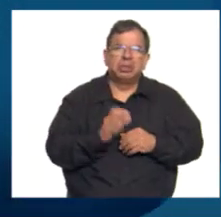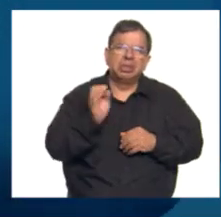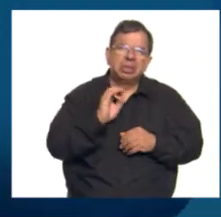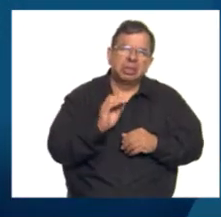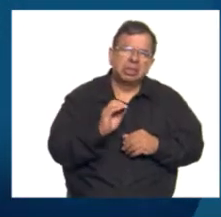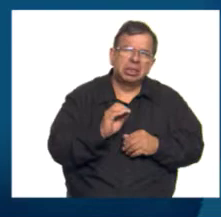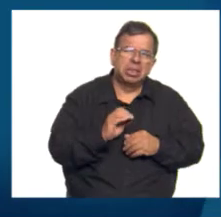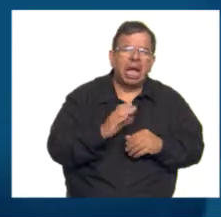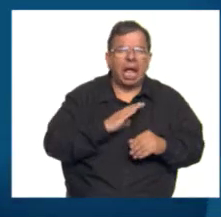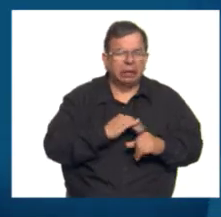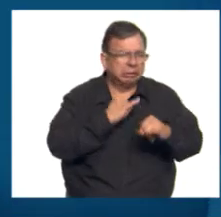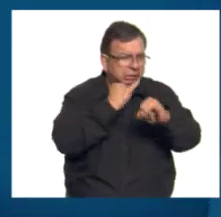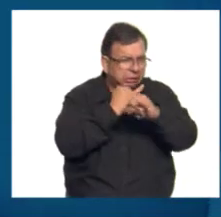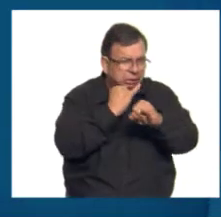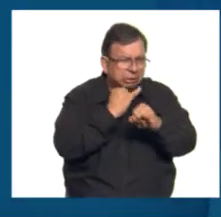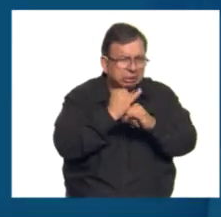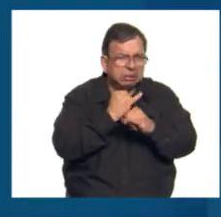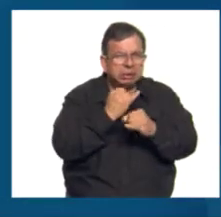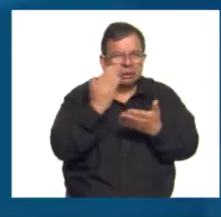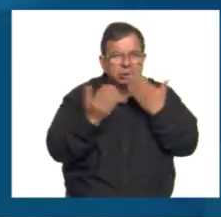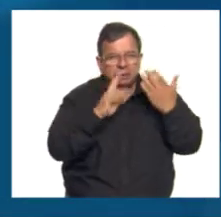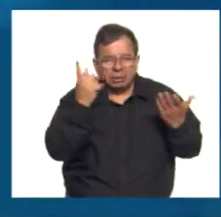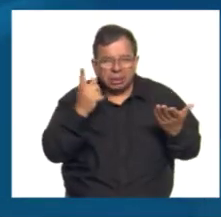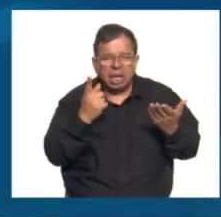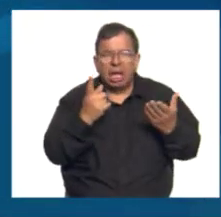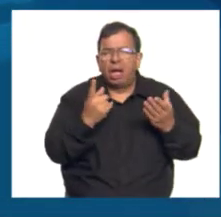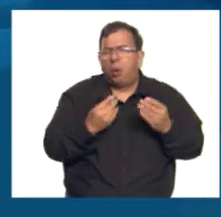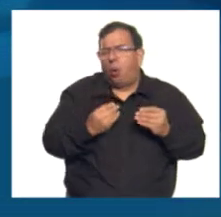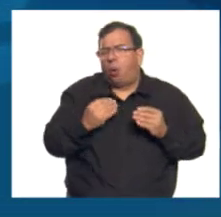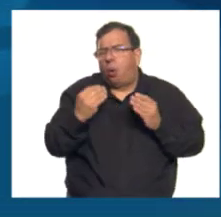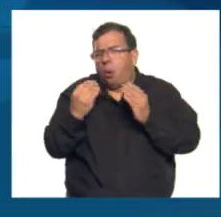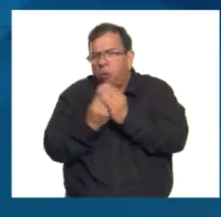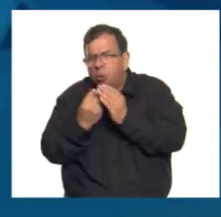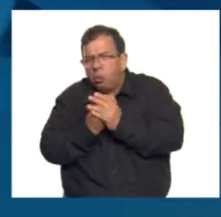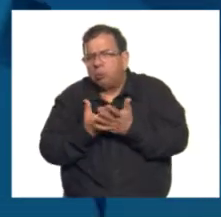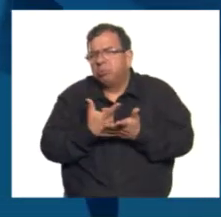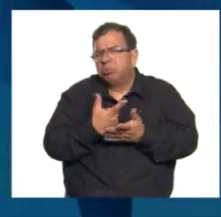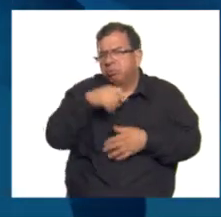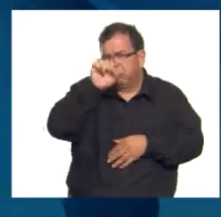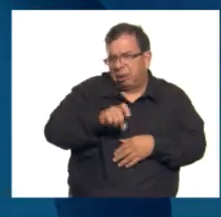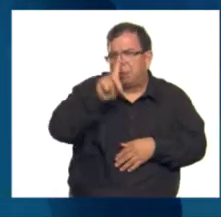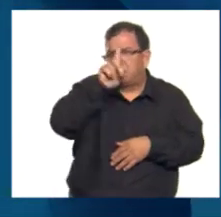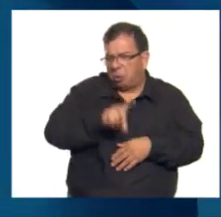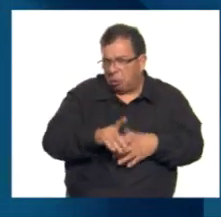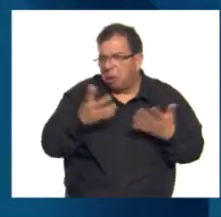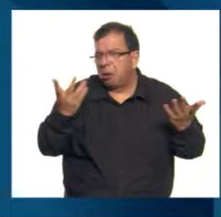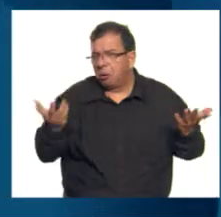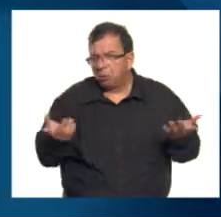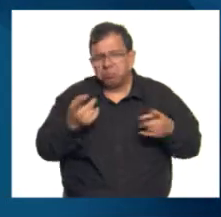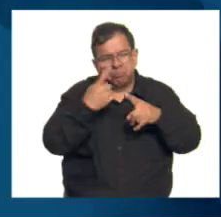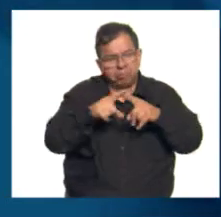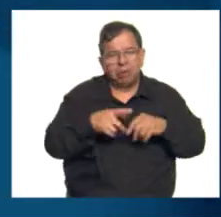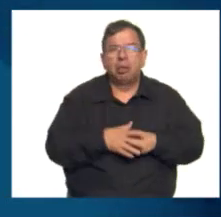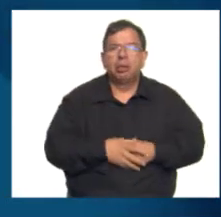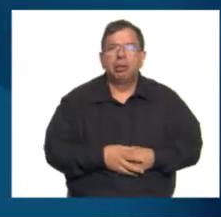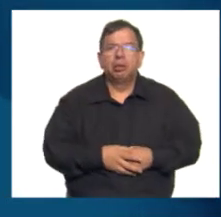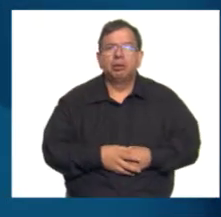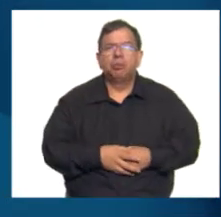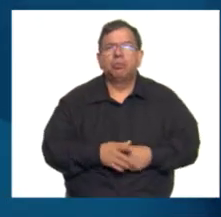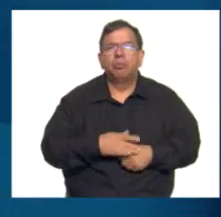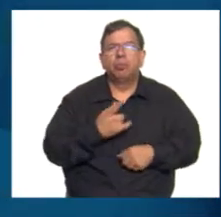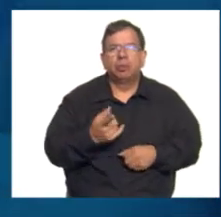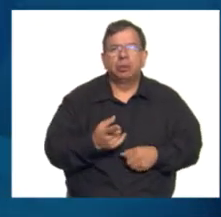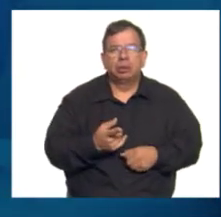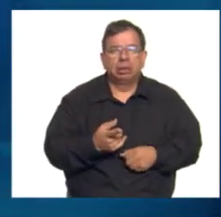cortas en línea, tomando algunos cursos, hasta los fines de semana. Por esto mismo, no